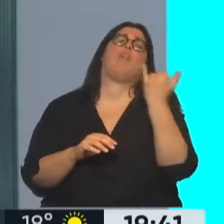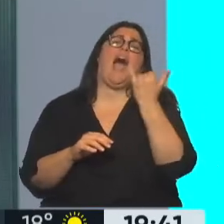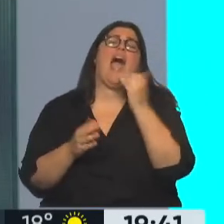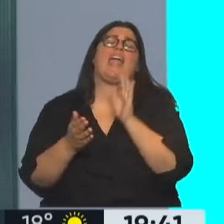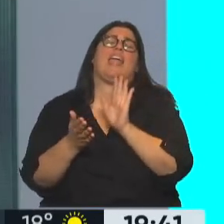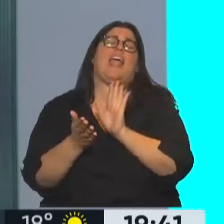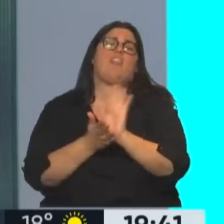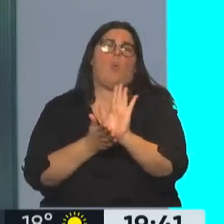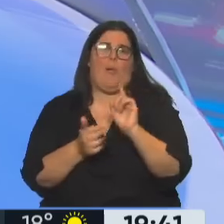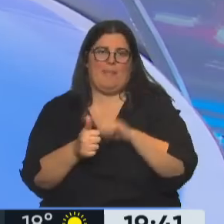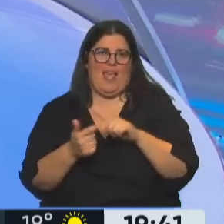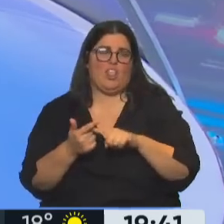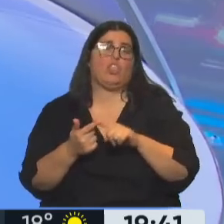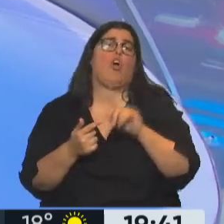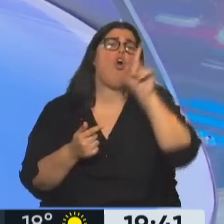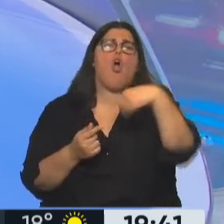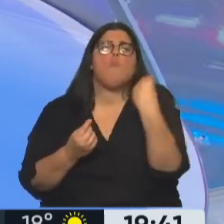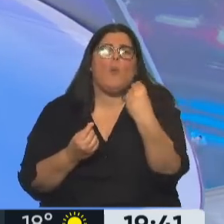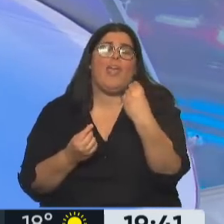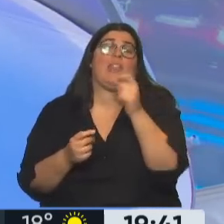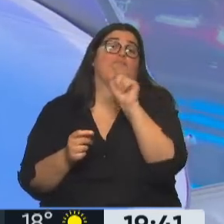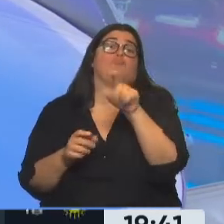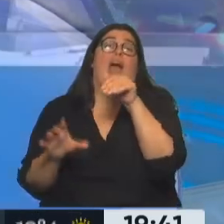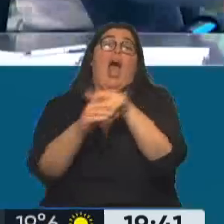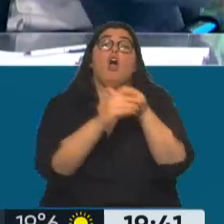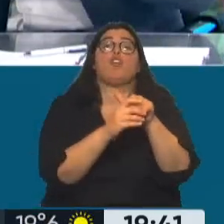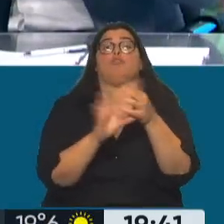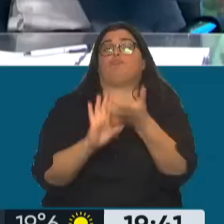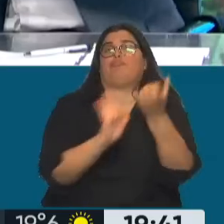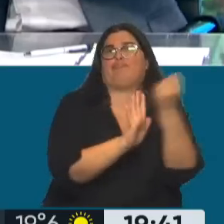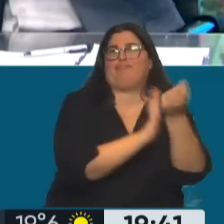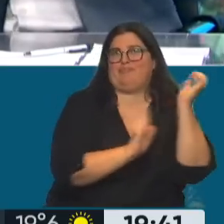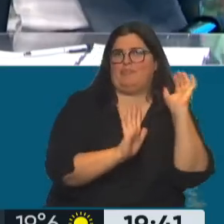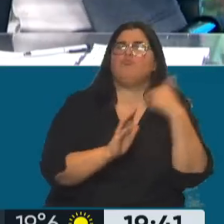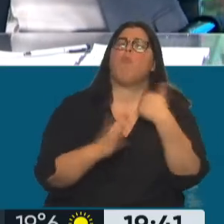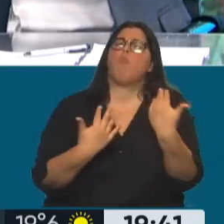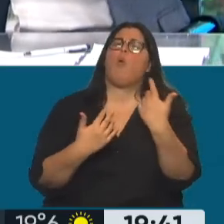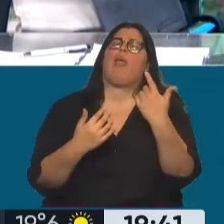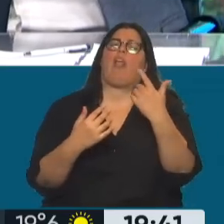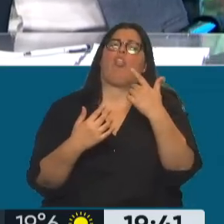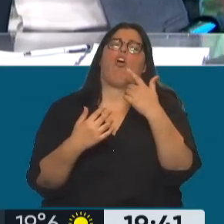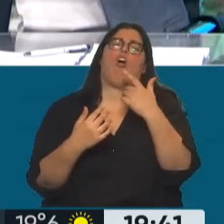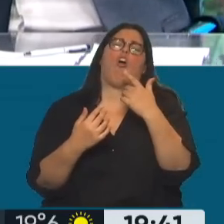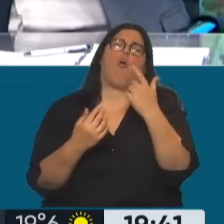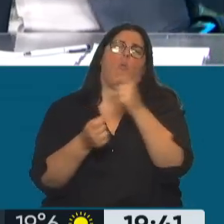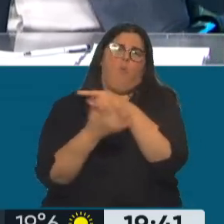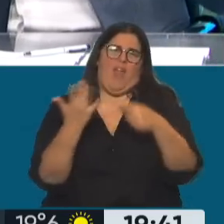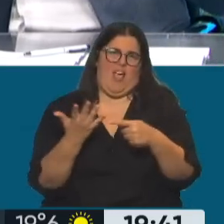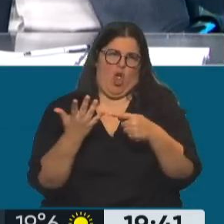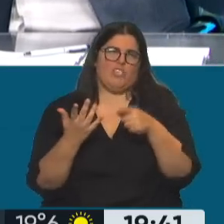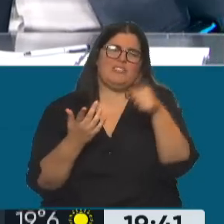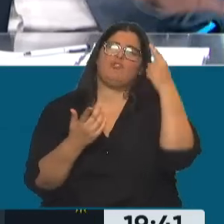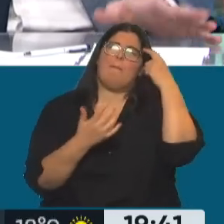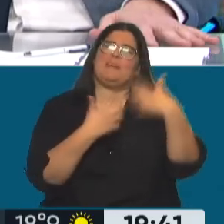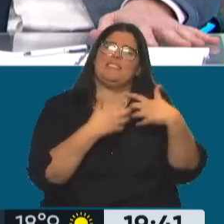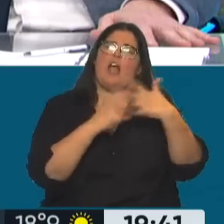endeudamiento, con esto, manoteándote los ahorros. Ahora, Hernán, ¿bien? Es decir, yo puedo hacer un mix, o probablemente estén pensando porque en un mix. Esto tiene que de quedar esas